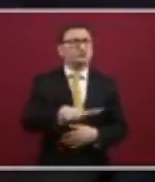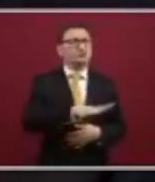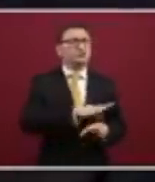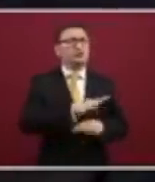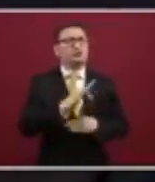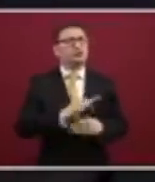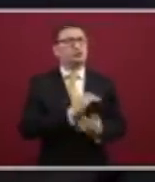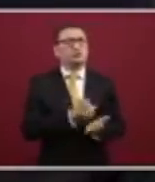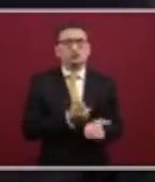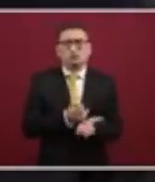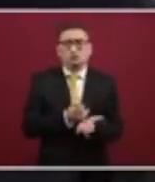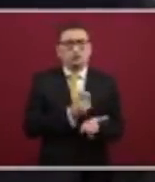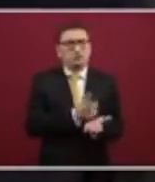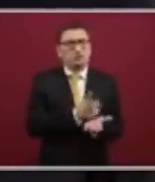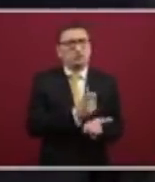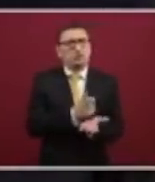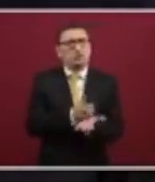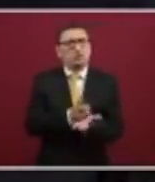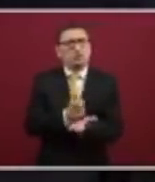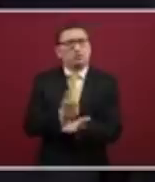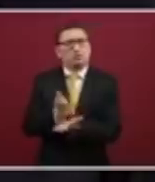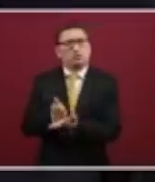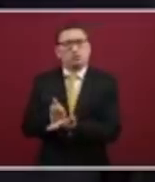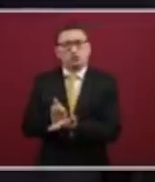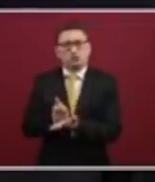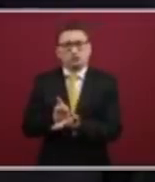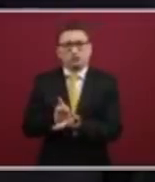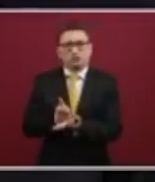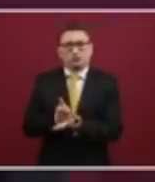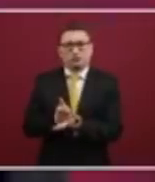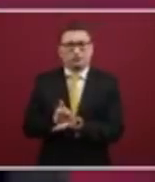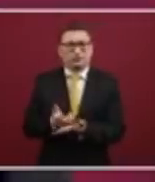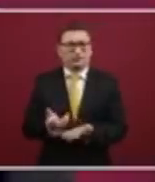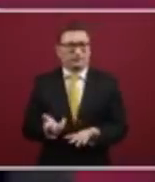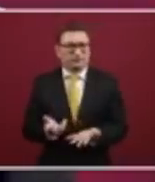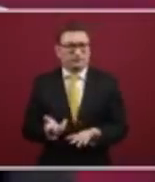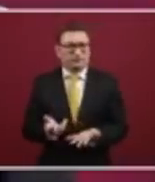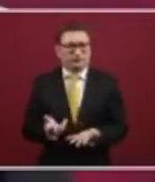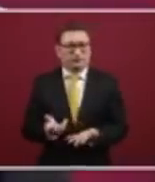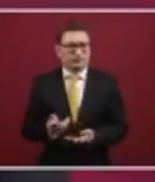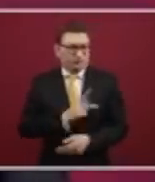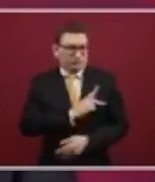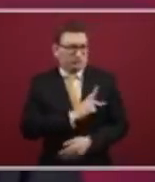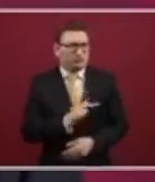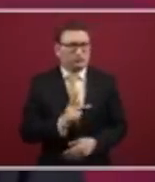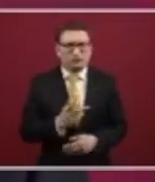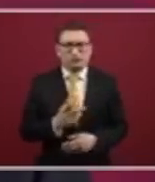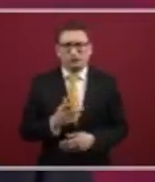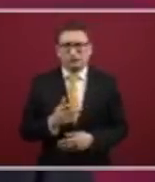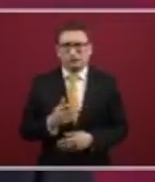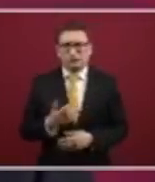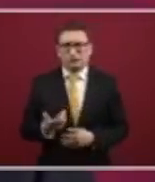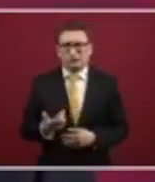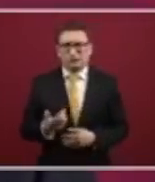paguemos impuestos, todos, porque yo estando en